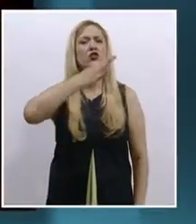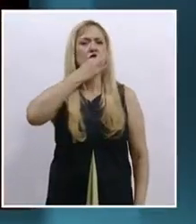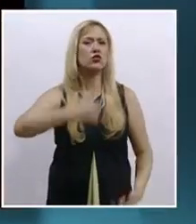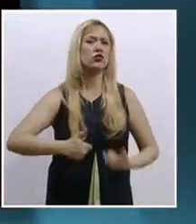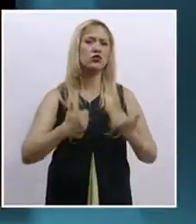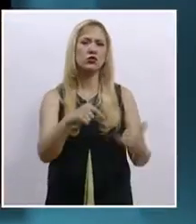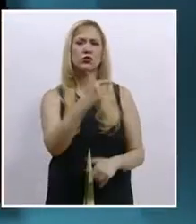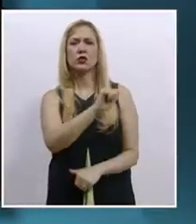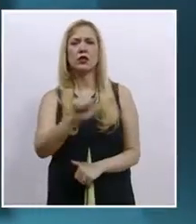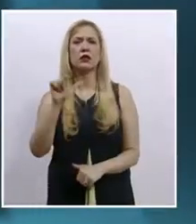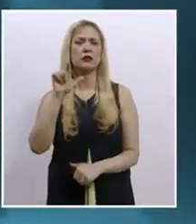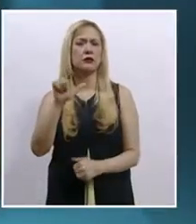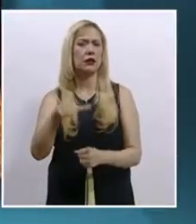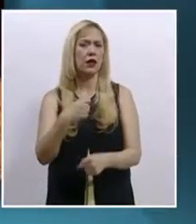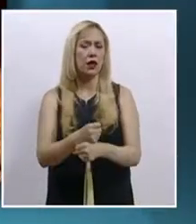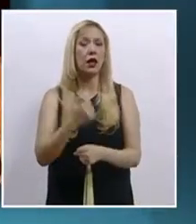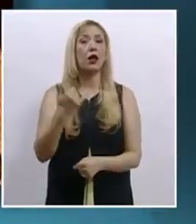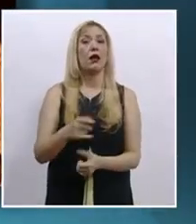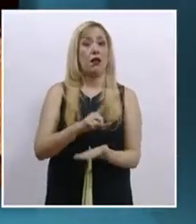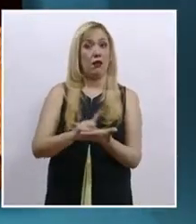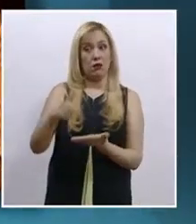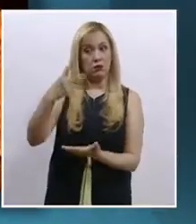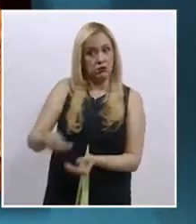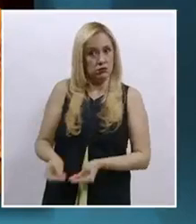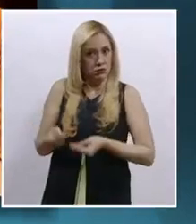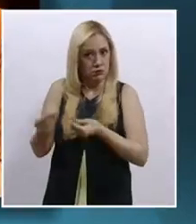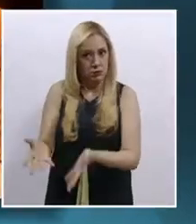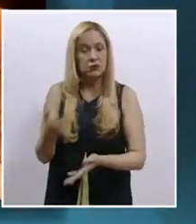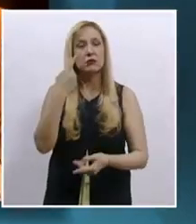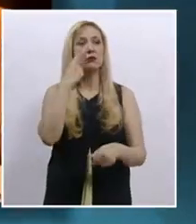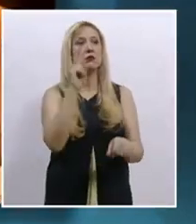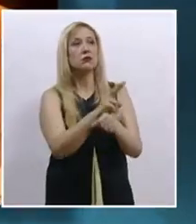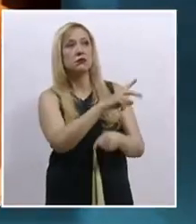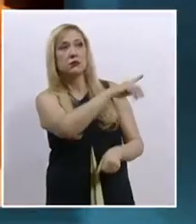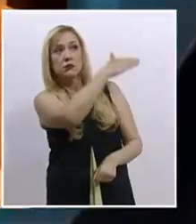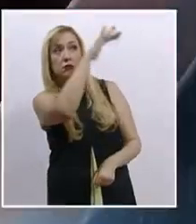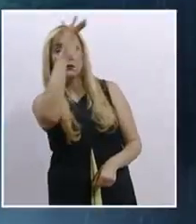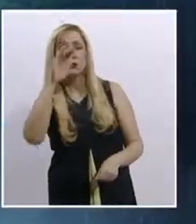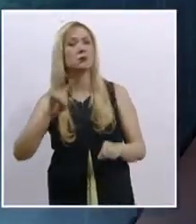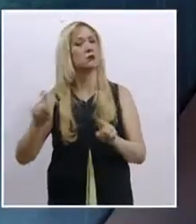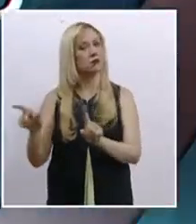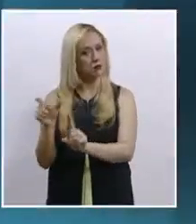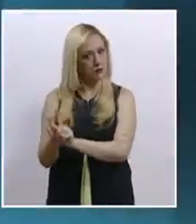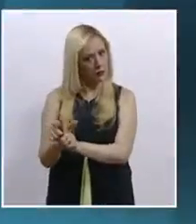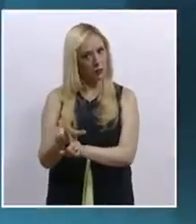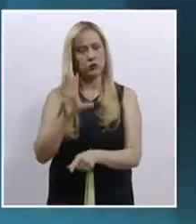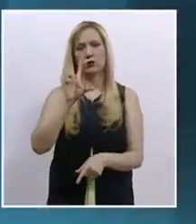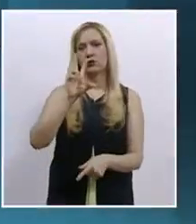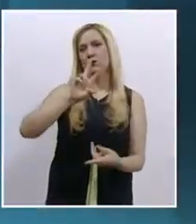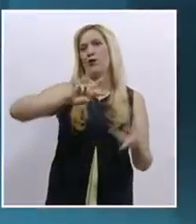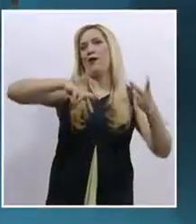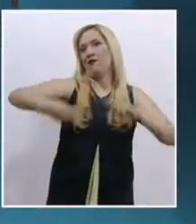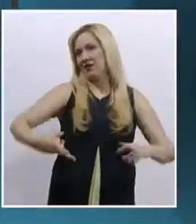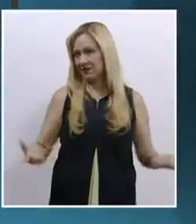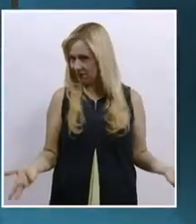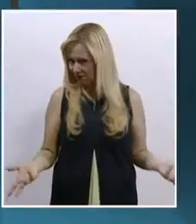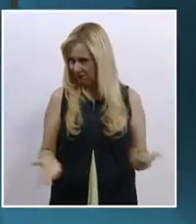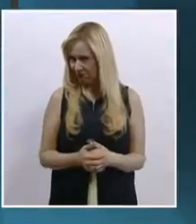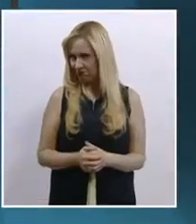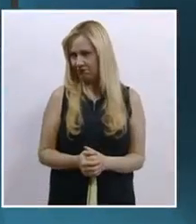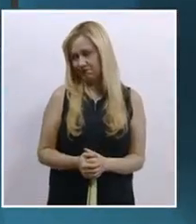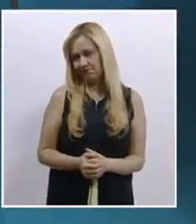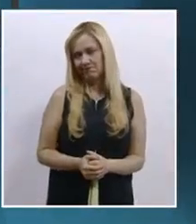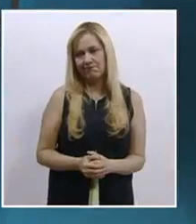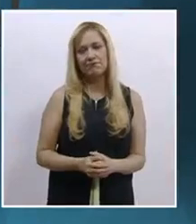adolescentes, que además de garantizar sus derechos, vigila que los adultos resguarden su bienestar. El Poder Judicial